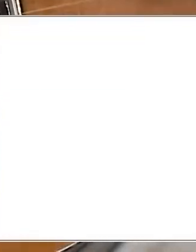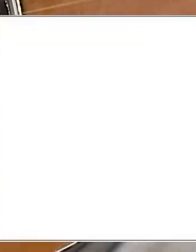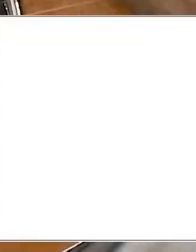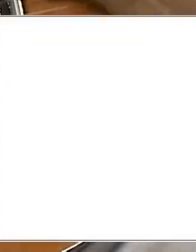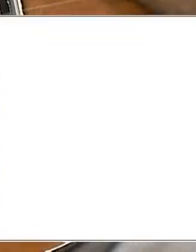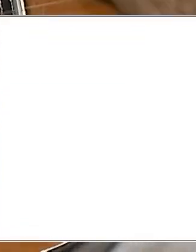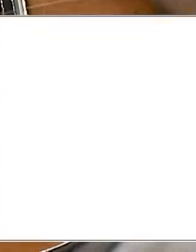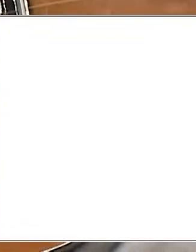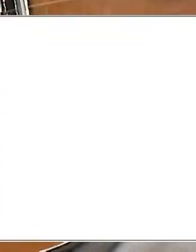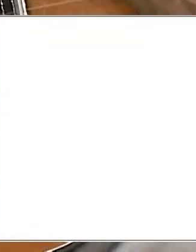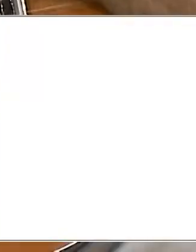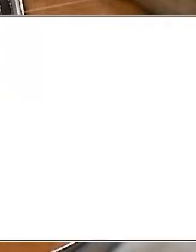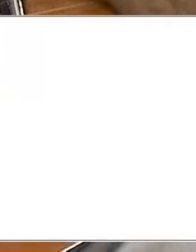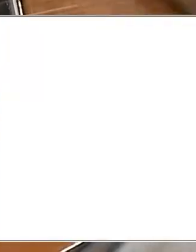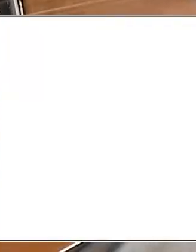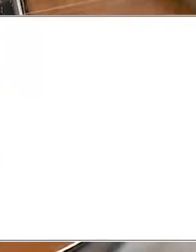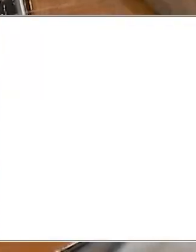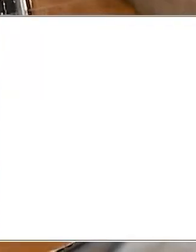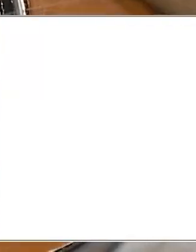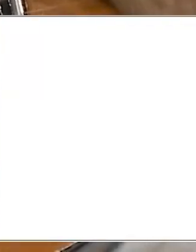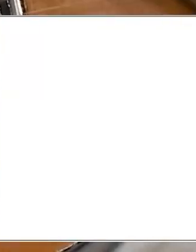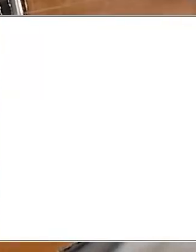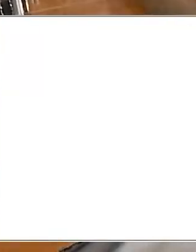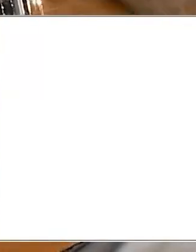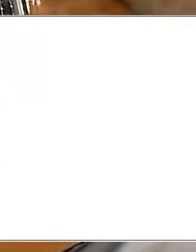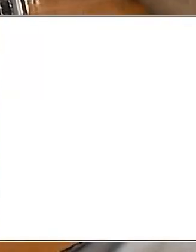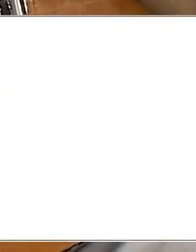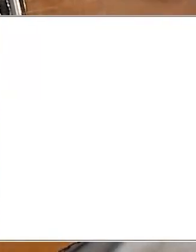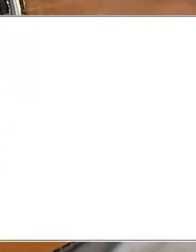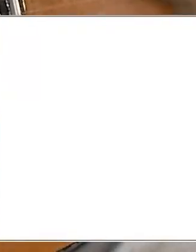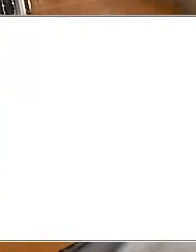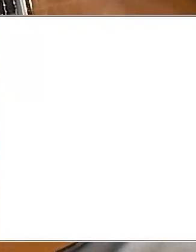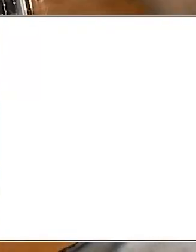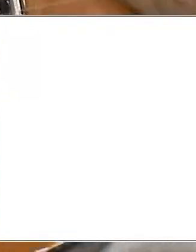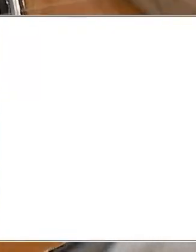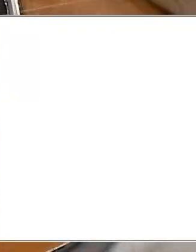tú y tú, y nadie más que tú.